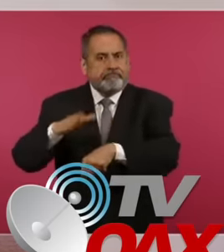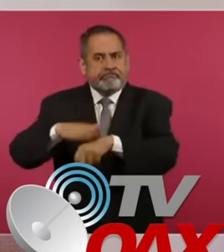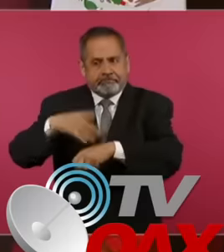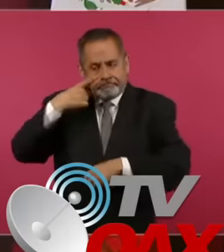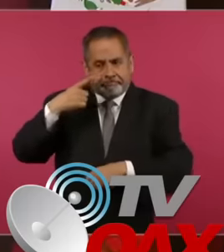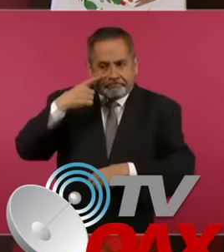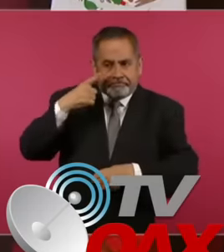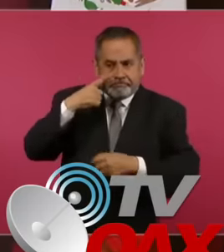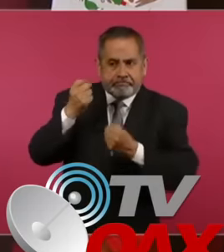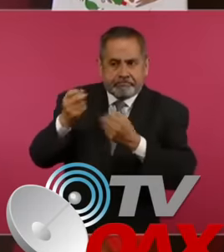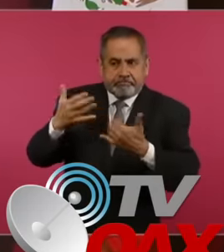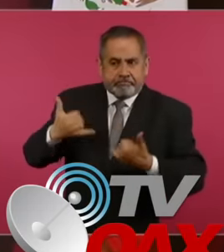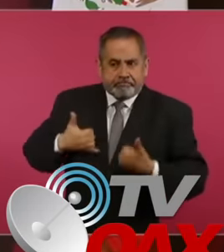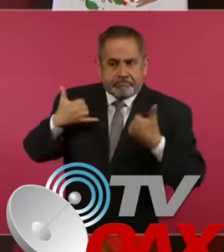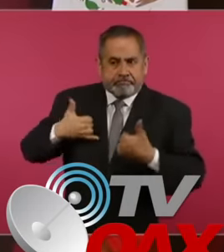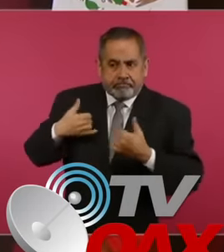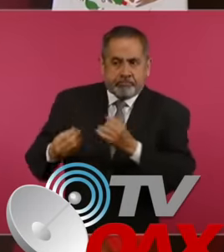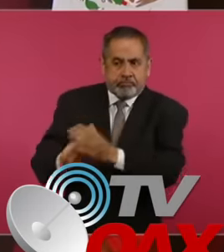Y es una nueva generación